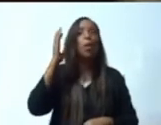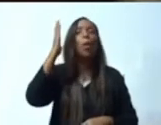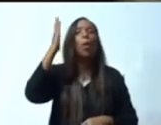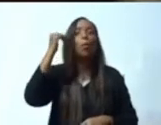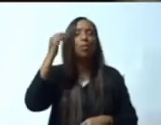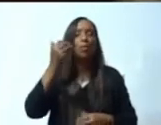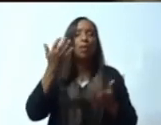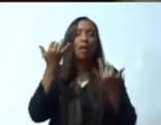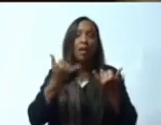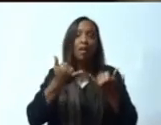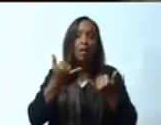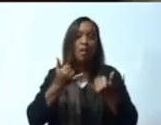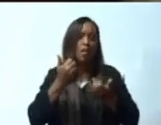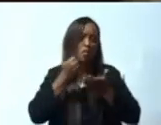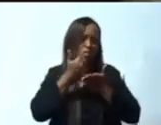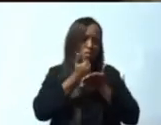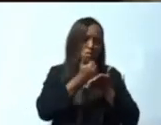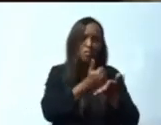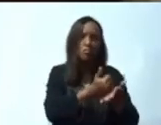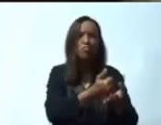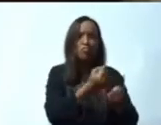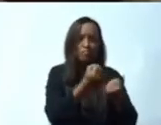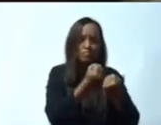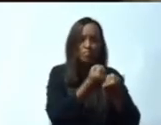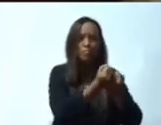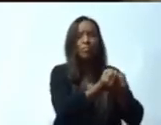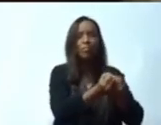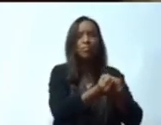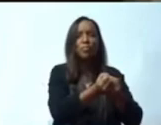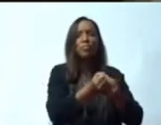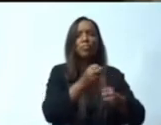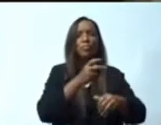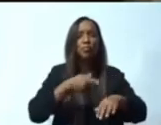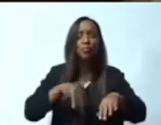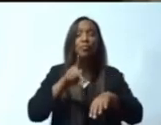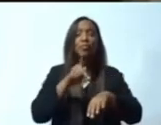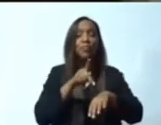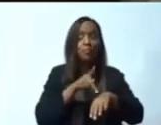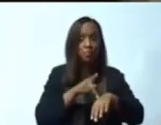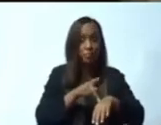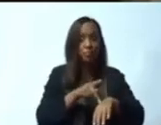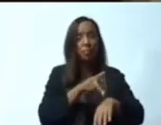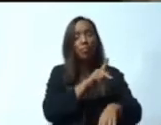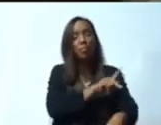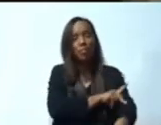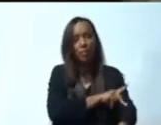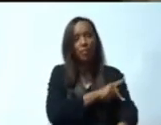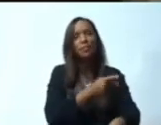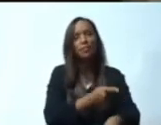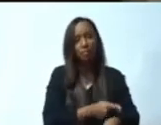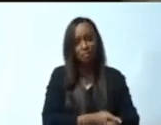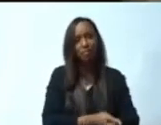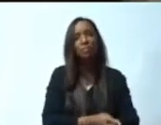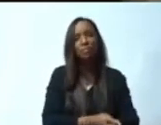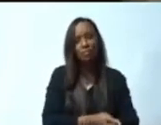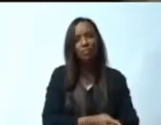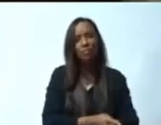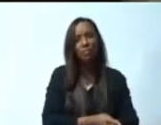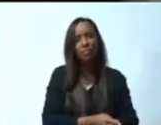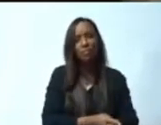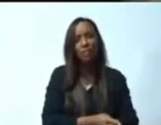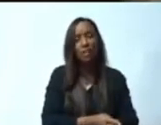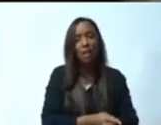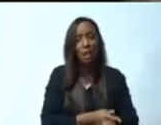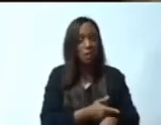este desarrollo y con este beneficio, que no solamente Pedernales, sino la región